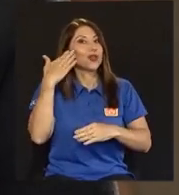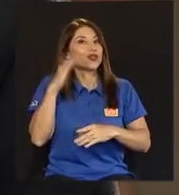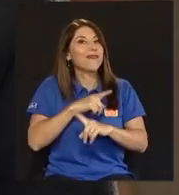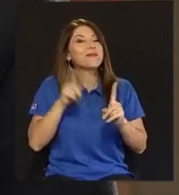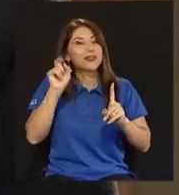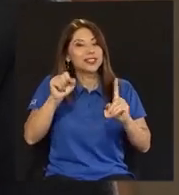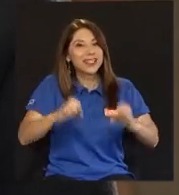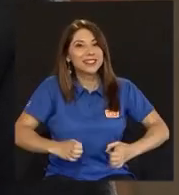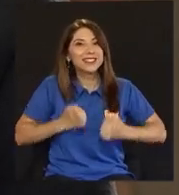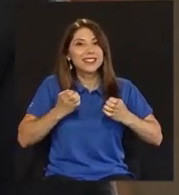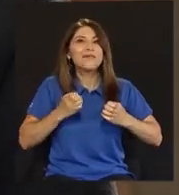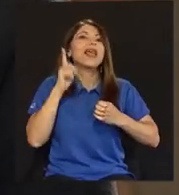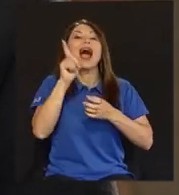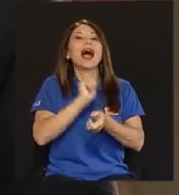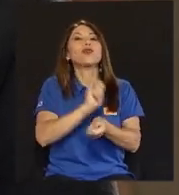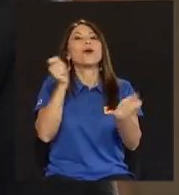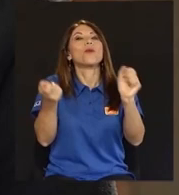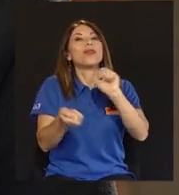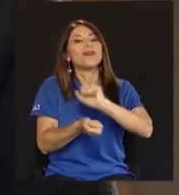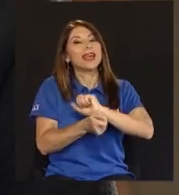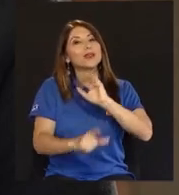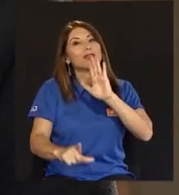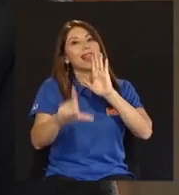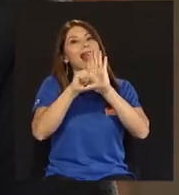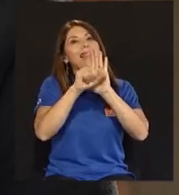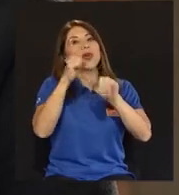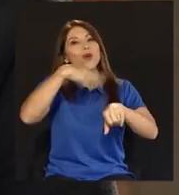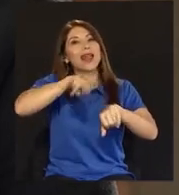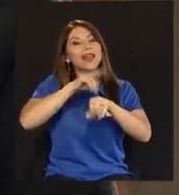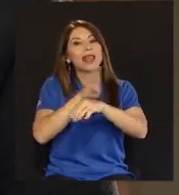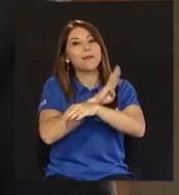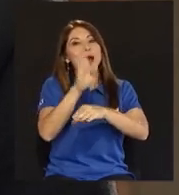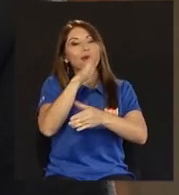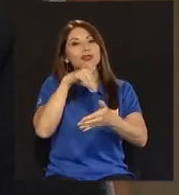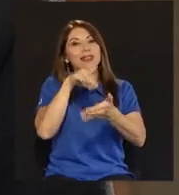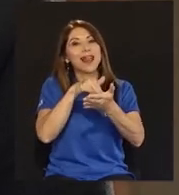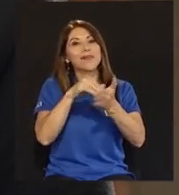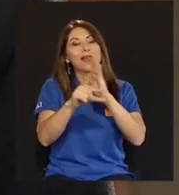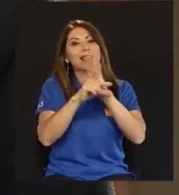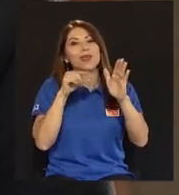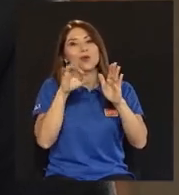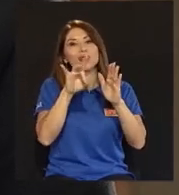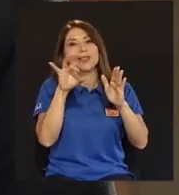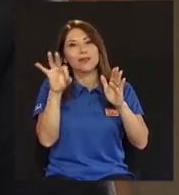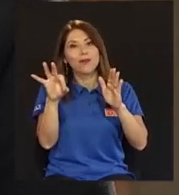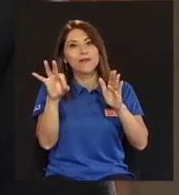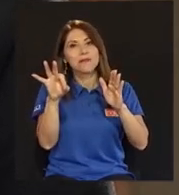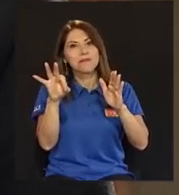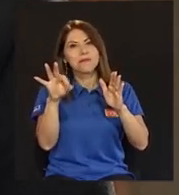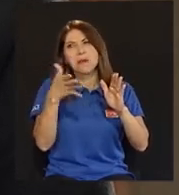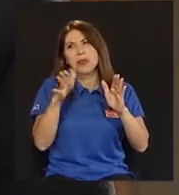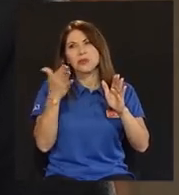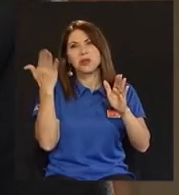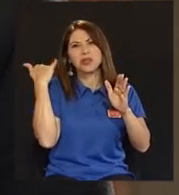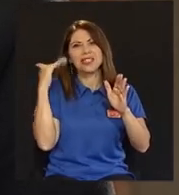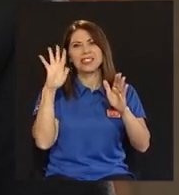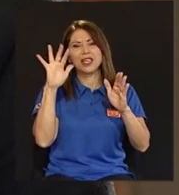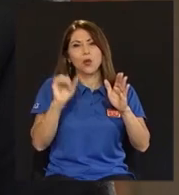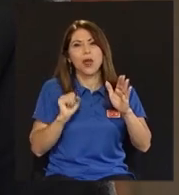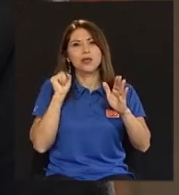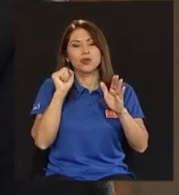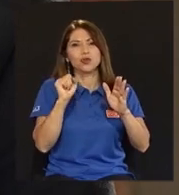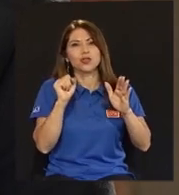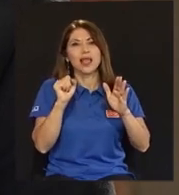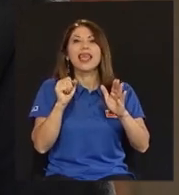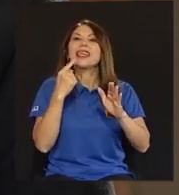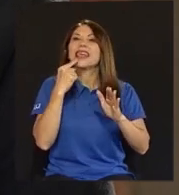mucho tiempo, el artículo 29 de la ley orgánica del Banco Central, tiene tal vez unos 5 o 6 años esa reforma, en que en el mes de marzo